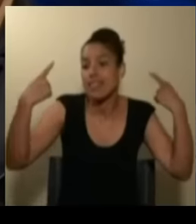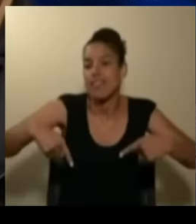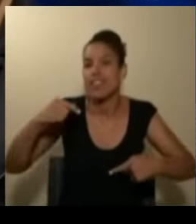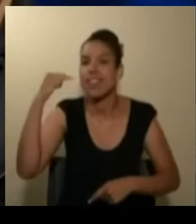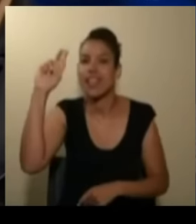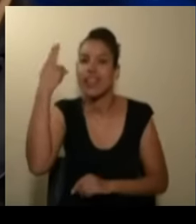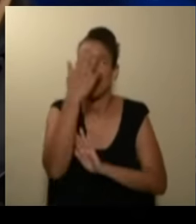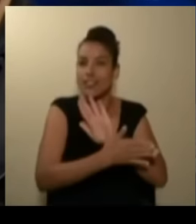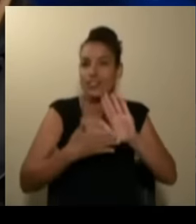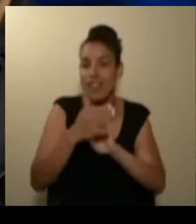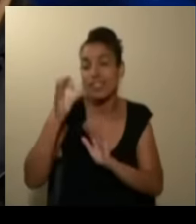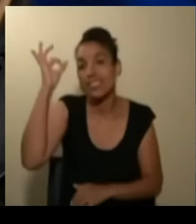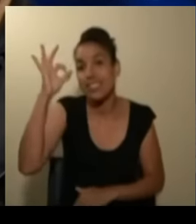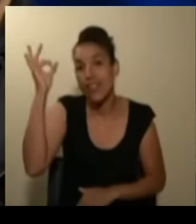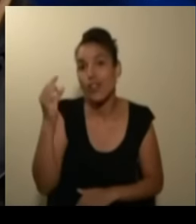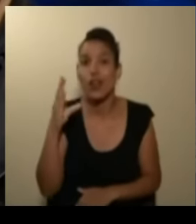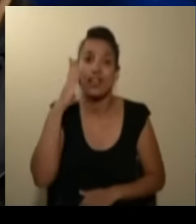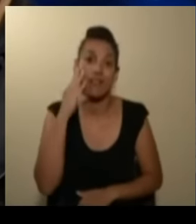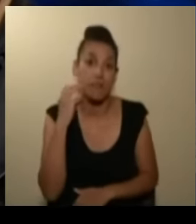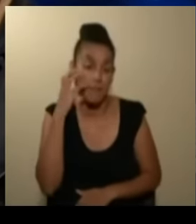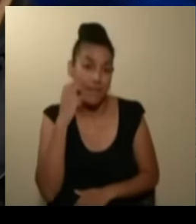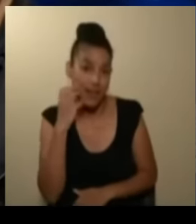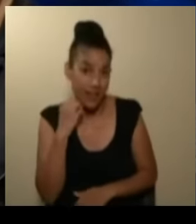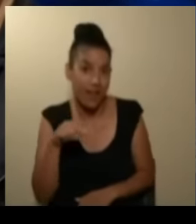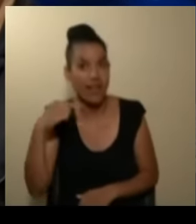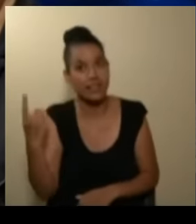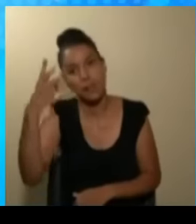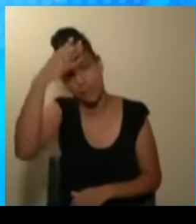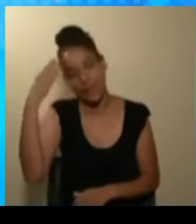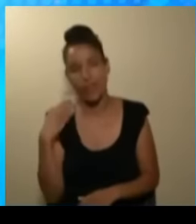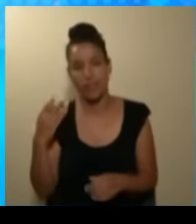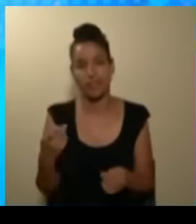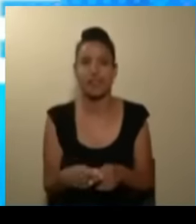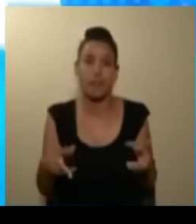senadores Mario Vergara y Gustavo Penades. Pausa y seguimos.